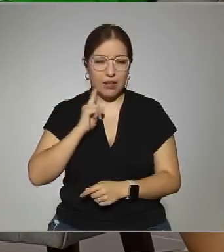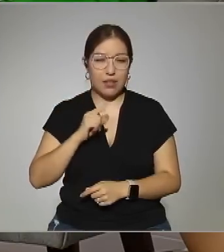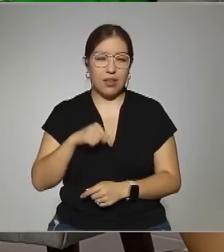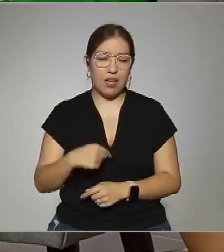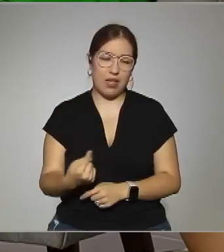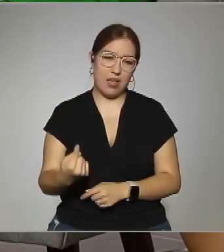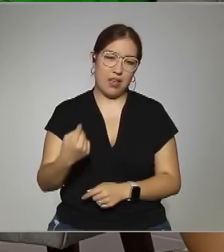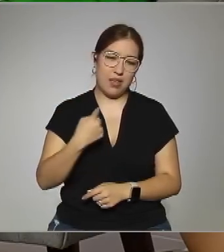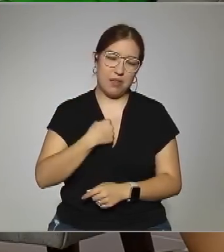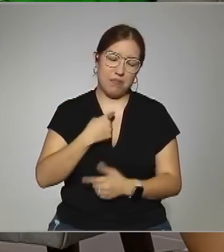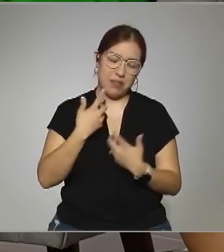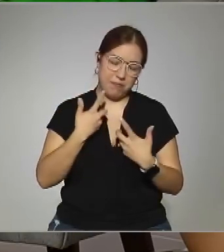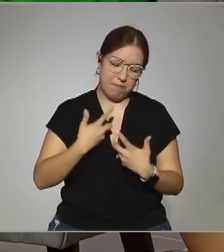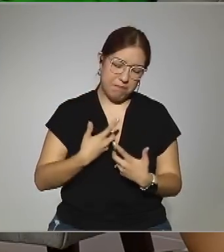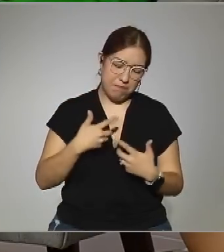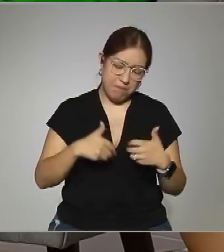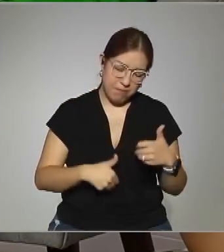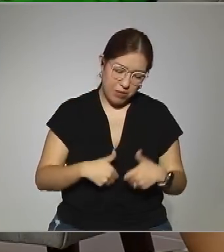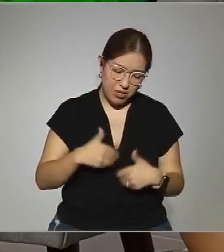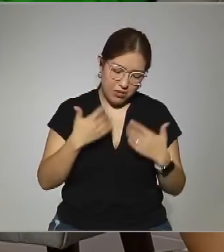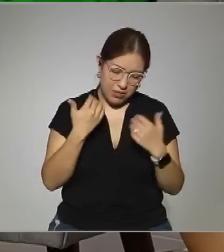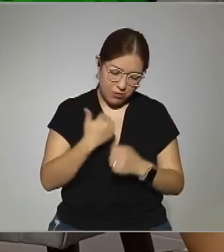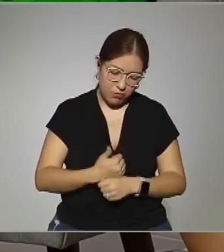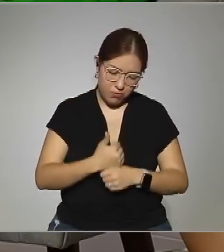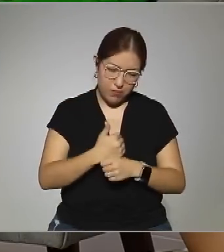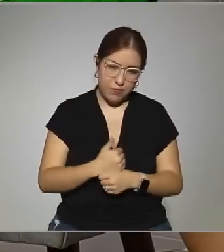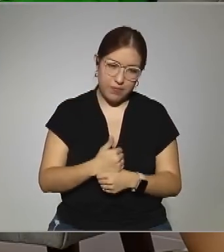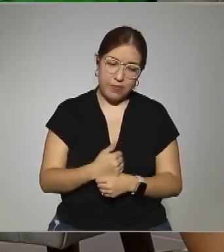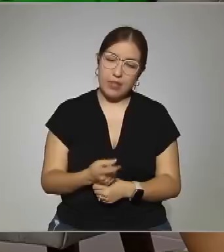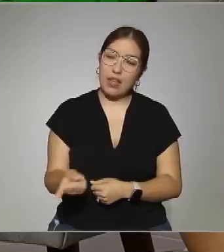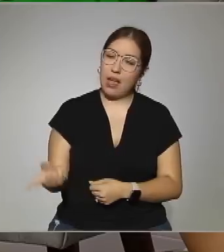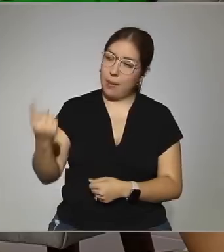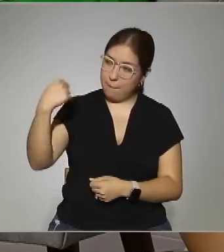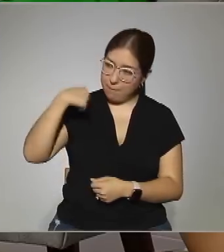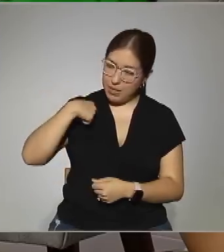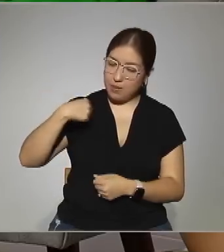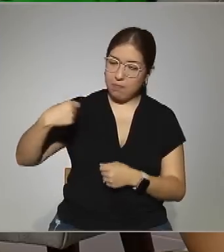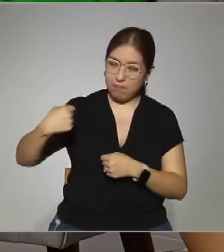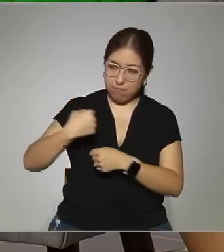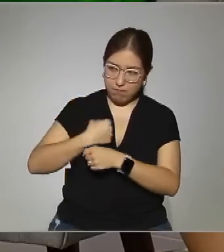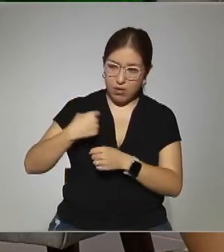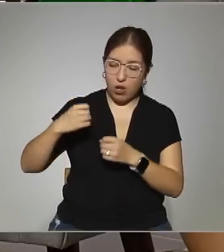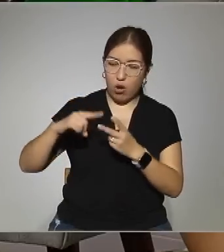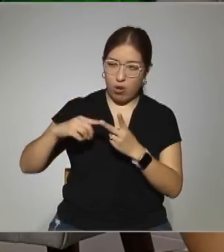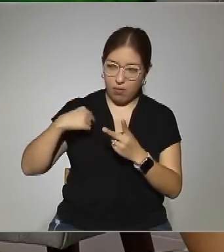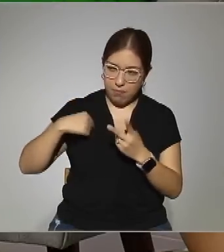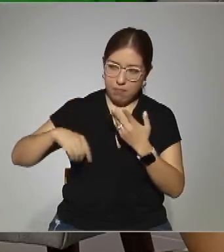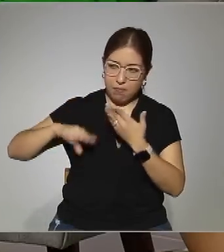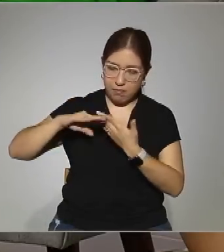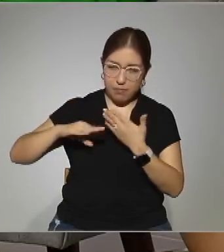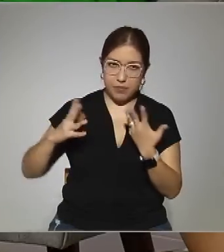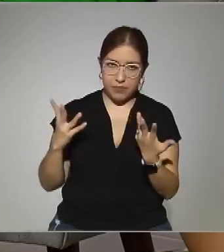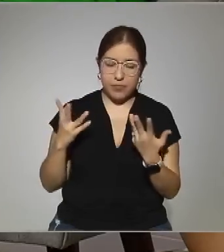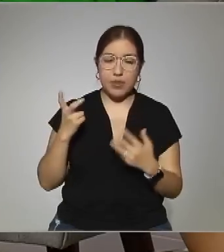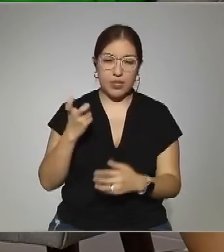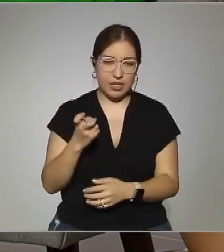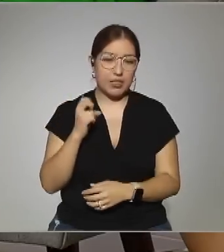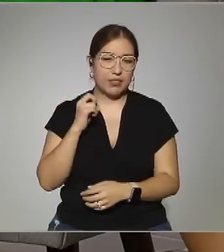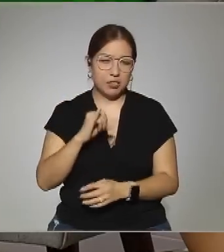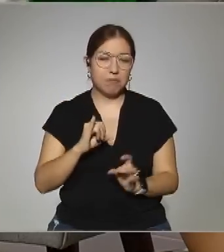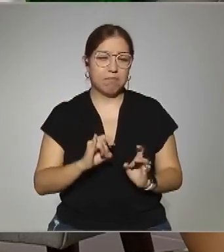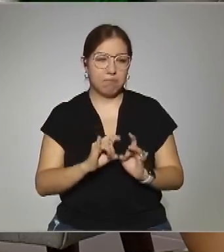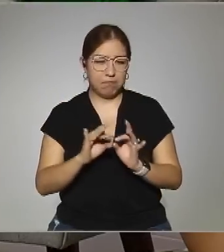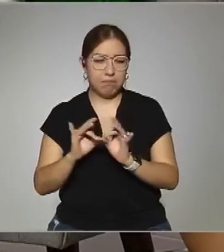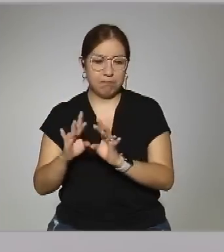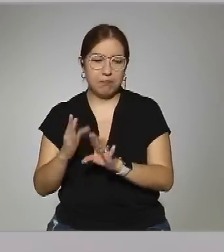a ella le aquejaba y el dolor a, es que me hacían esto, que creo que de pronto eso sí es algo que se puede observar y que